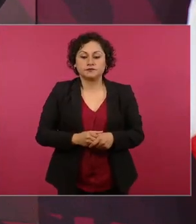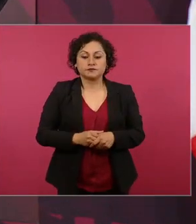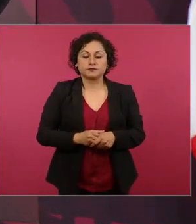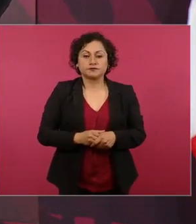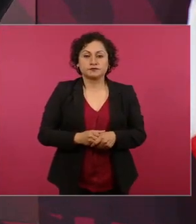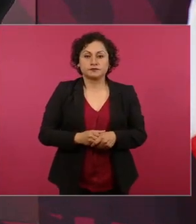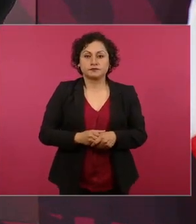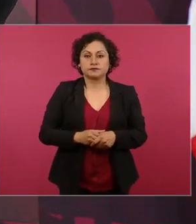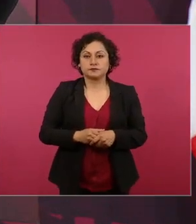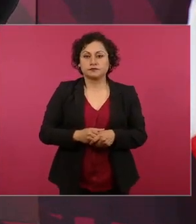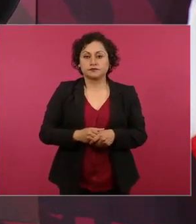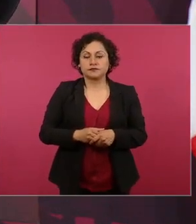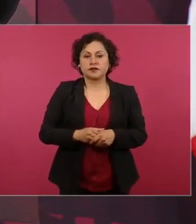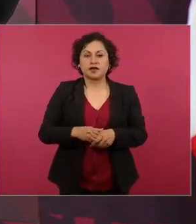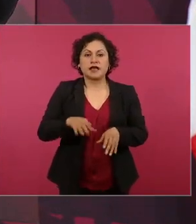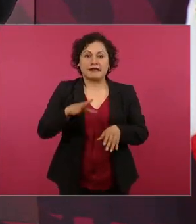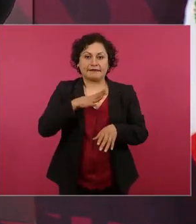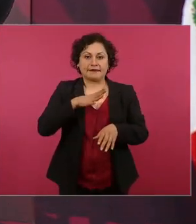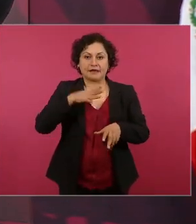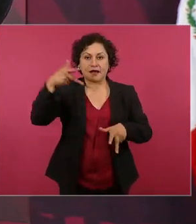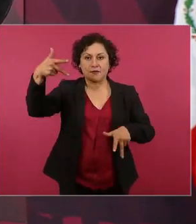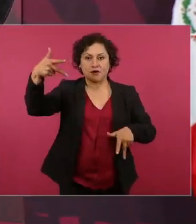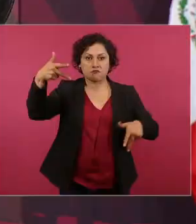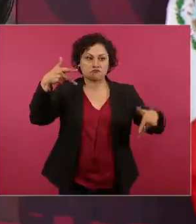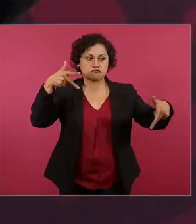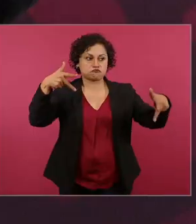con cámaras, van tomando